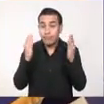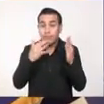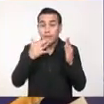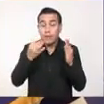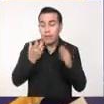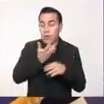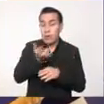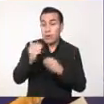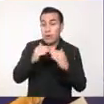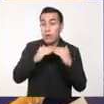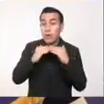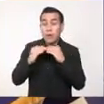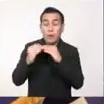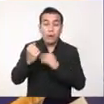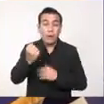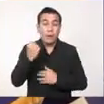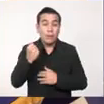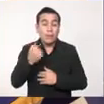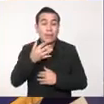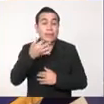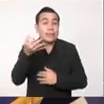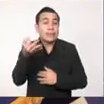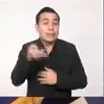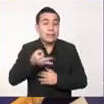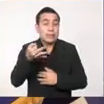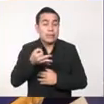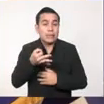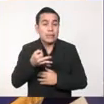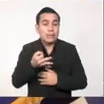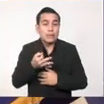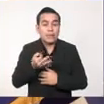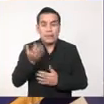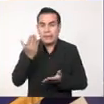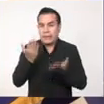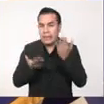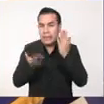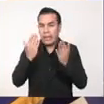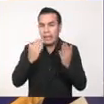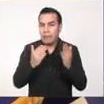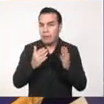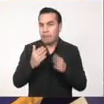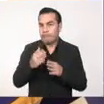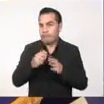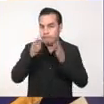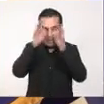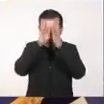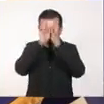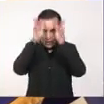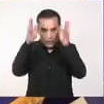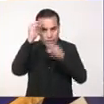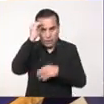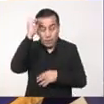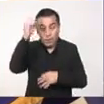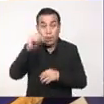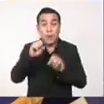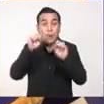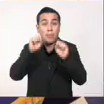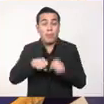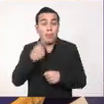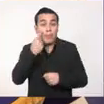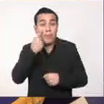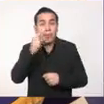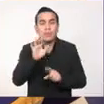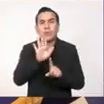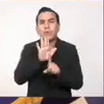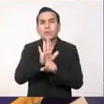todo es igual de importante, pues por lo menos a lo mínimo es una opinión parcial, van a tener una conclusión parcializada y lo podemos ver en algunas de